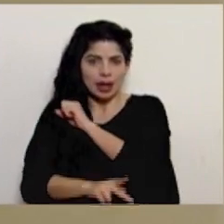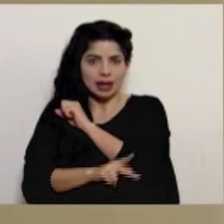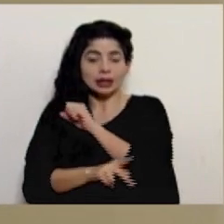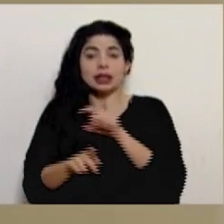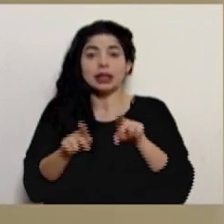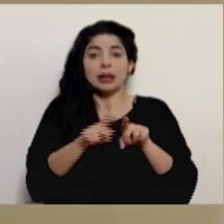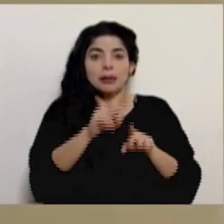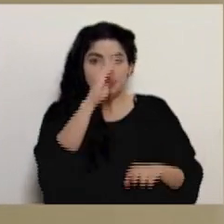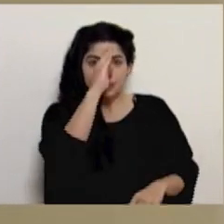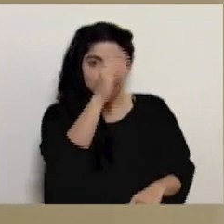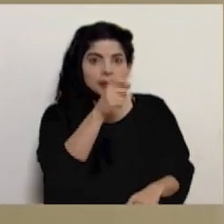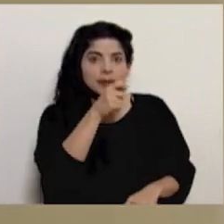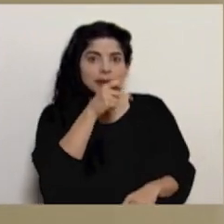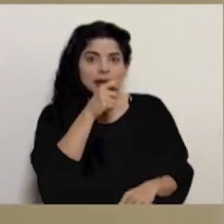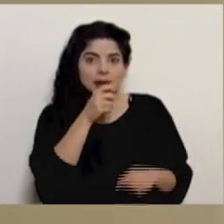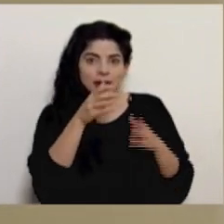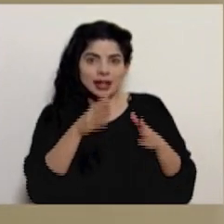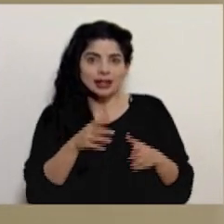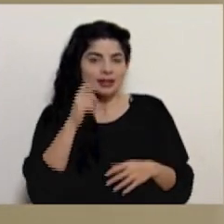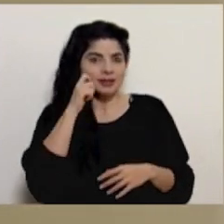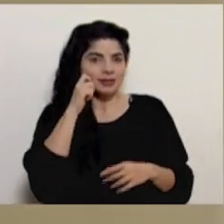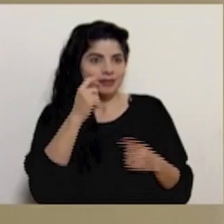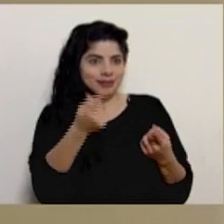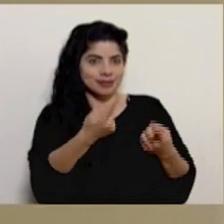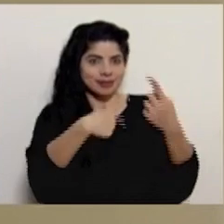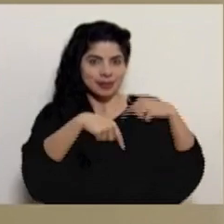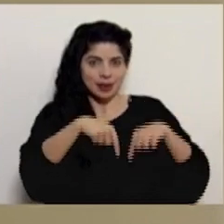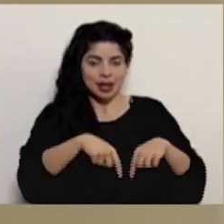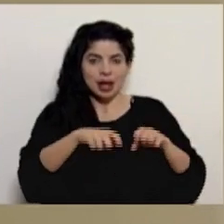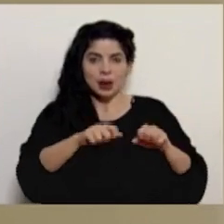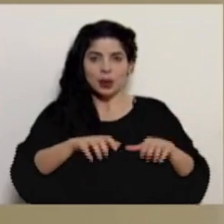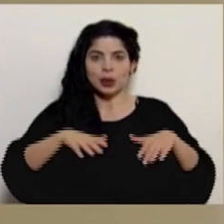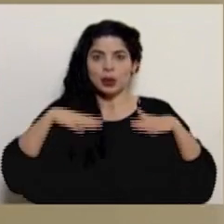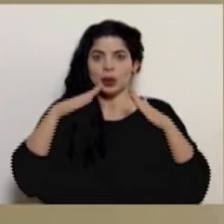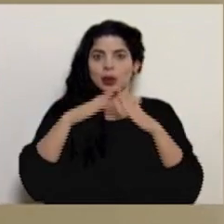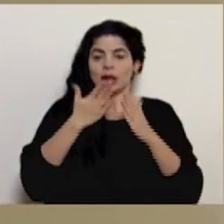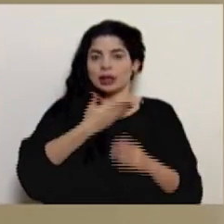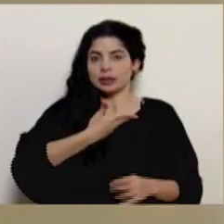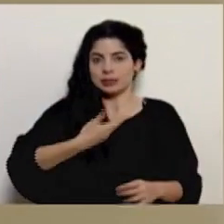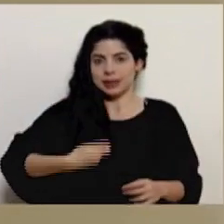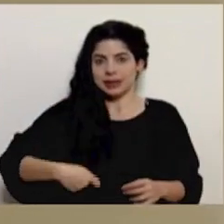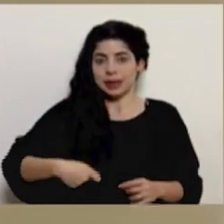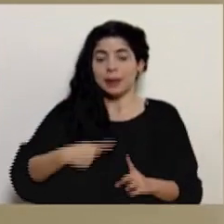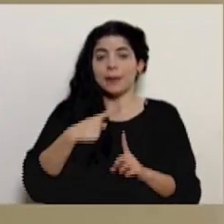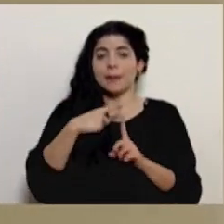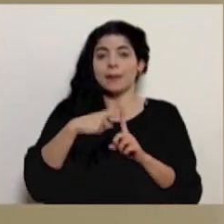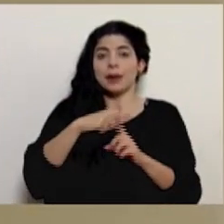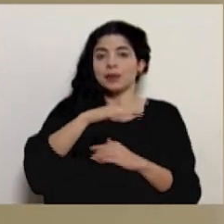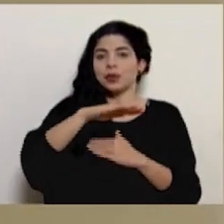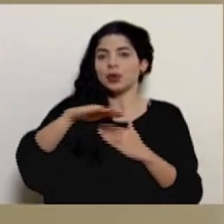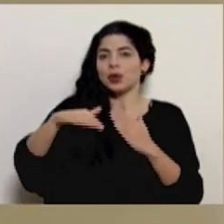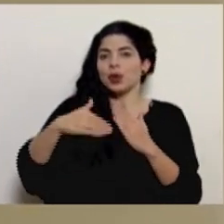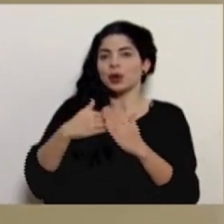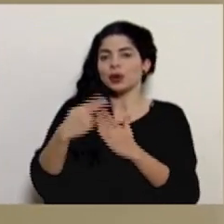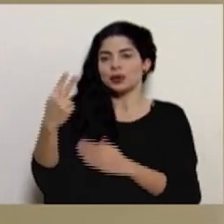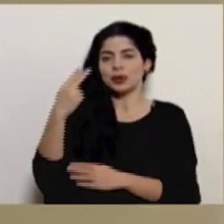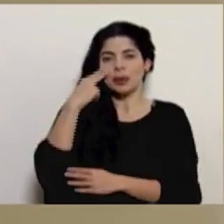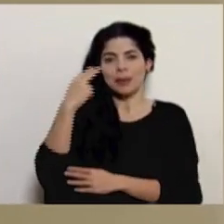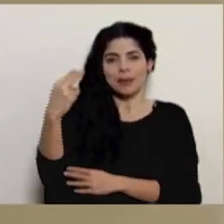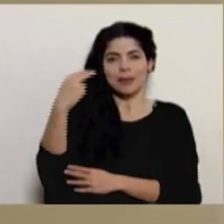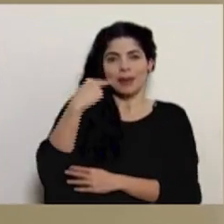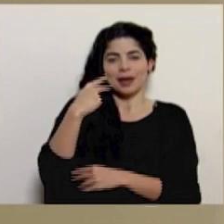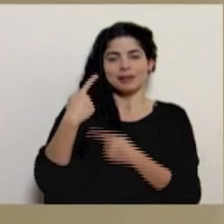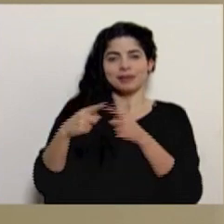también a los colegas que nos acompañan de manera presencial aquí en el auditorio de Casa Presidencial y a todos los que nos siguen por los diversos medios